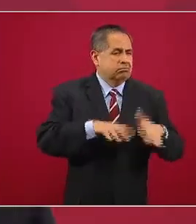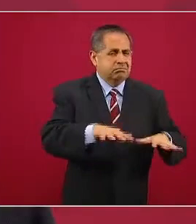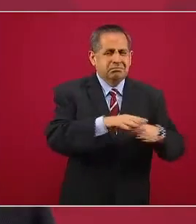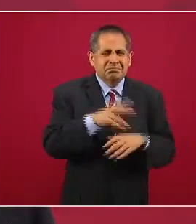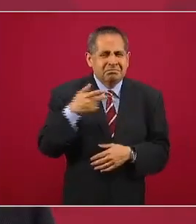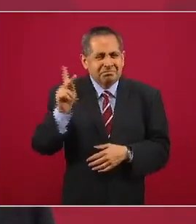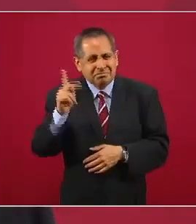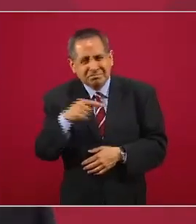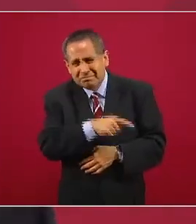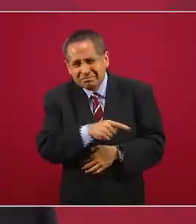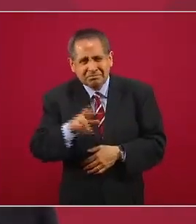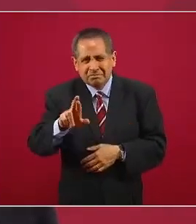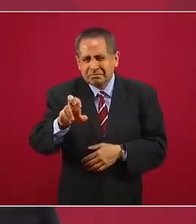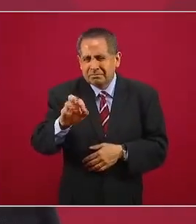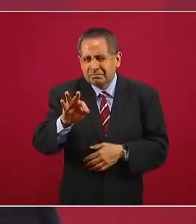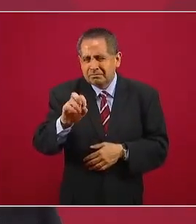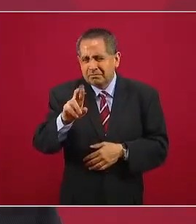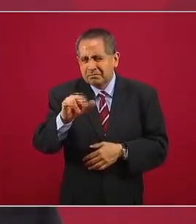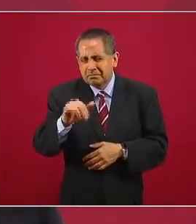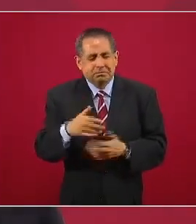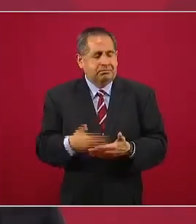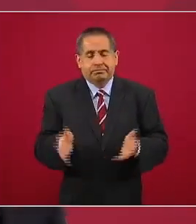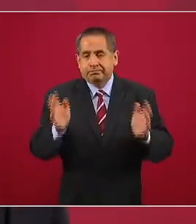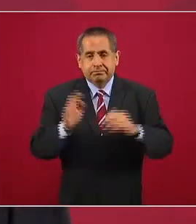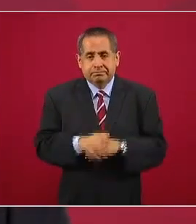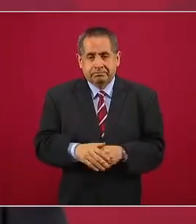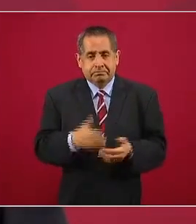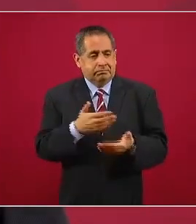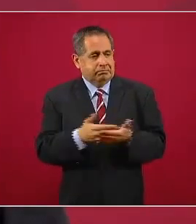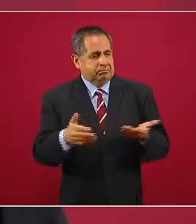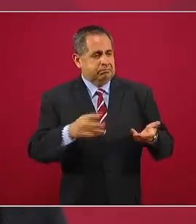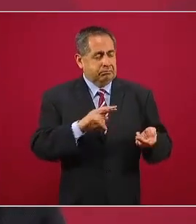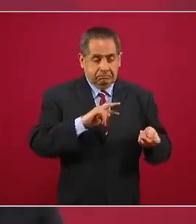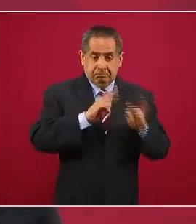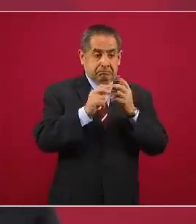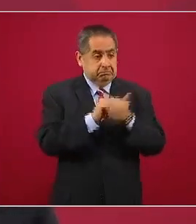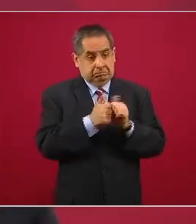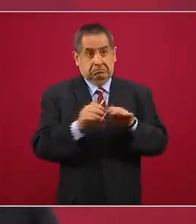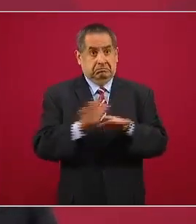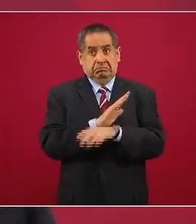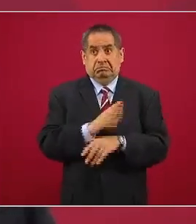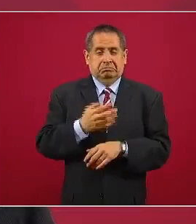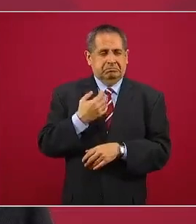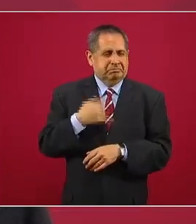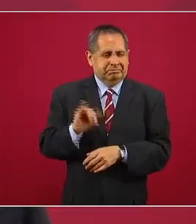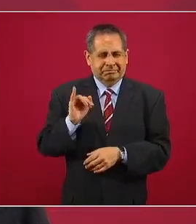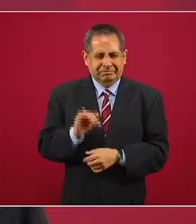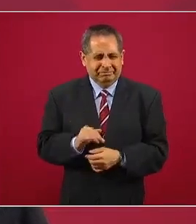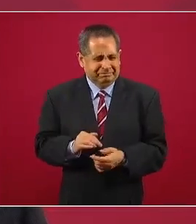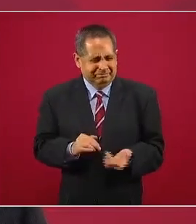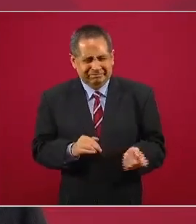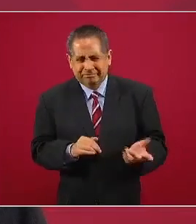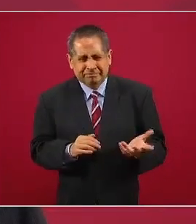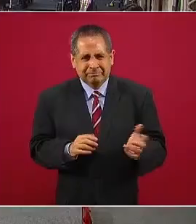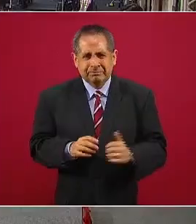Reforma es hasta ahora esta metamorfosis.